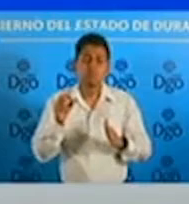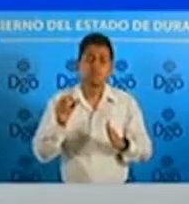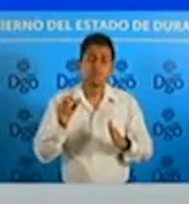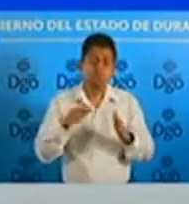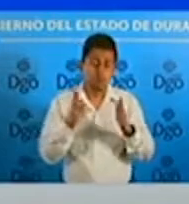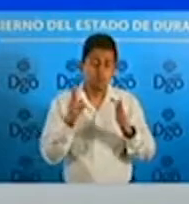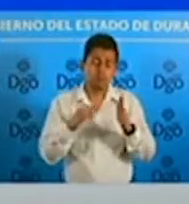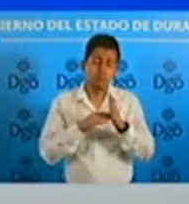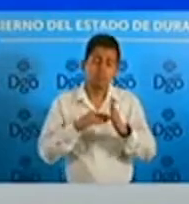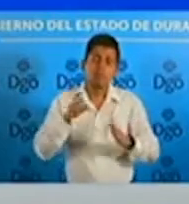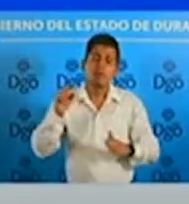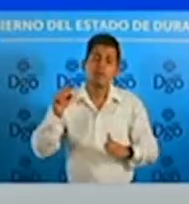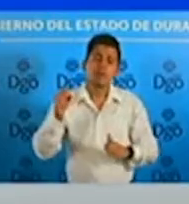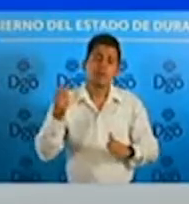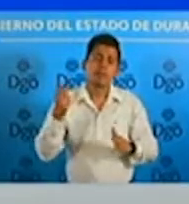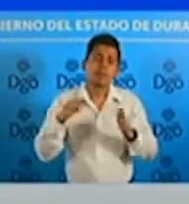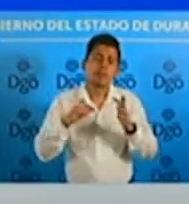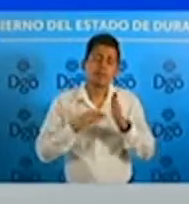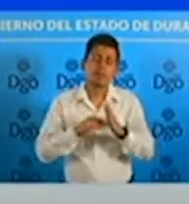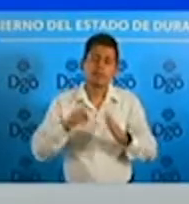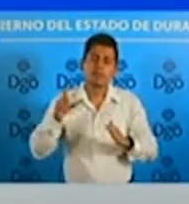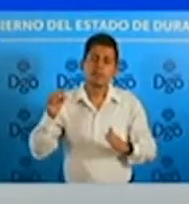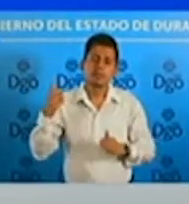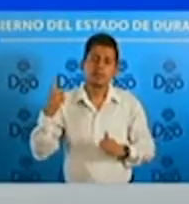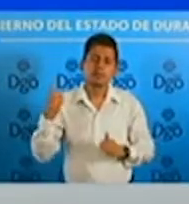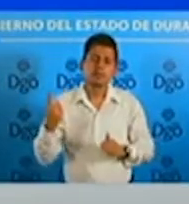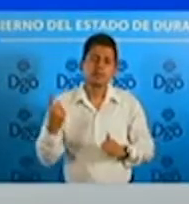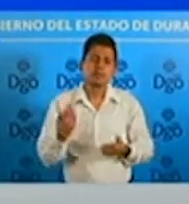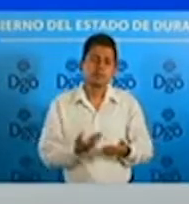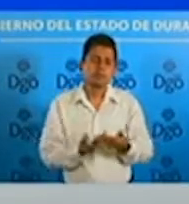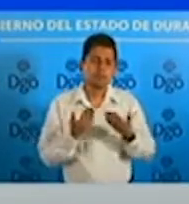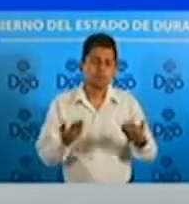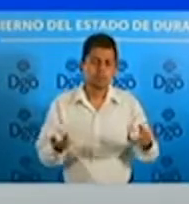2020-2021 en lo referente a